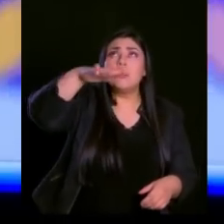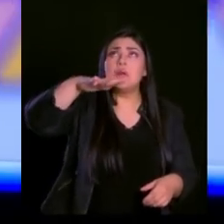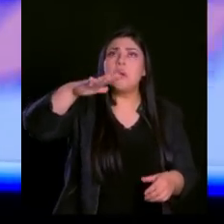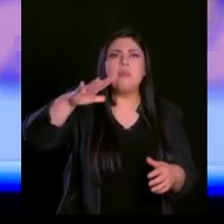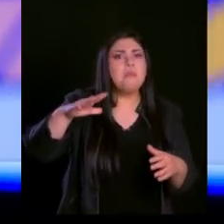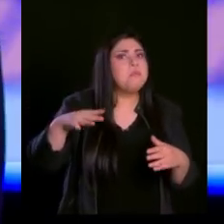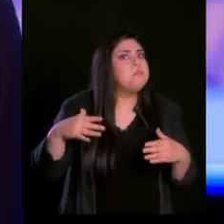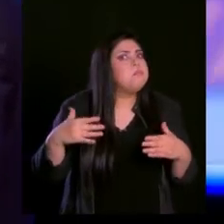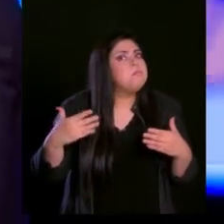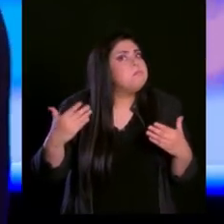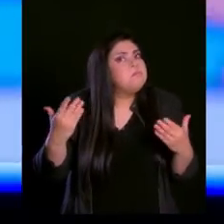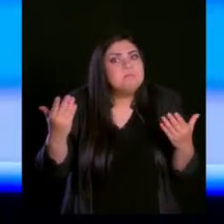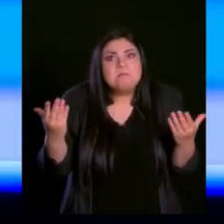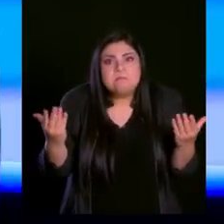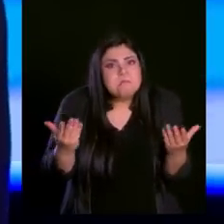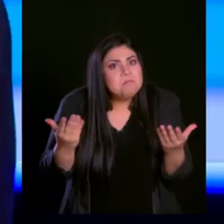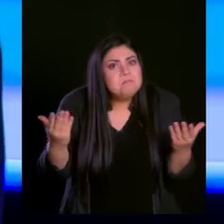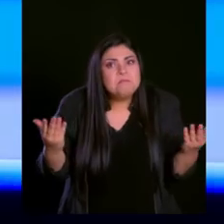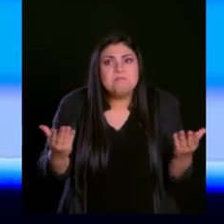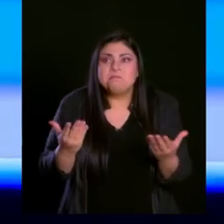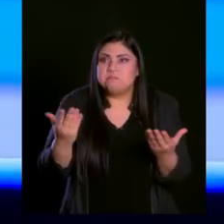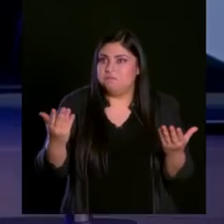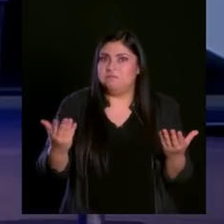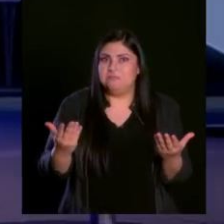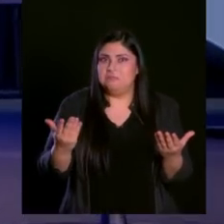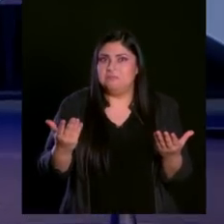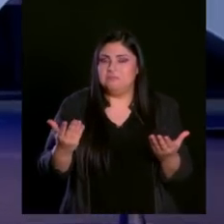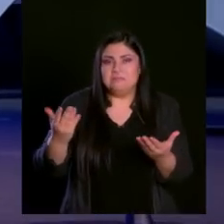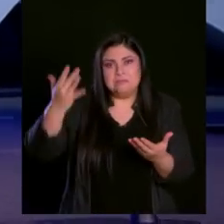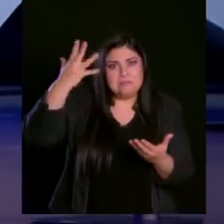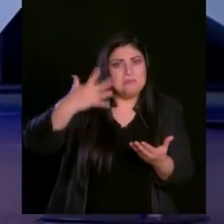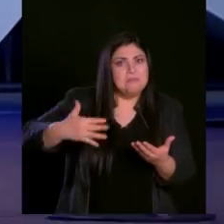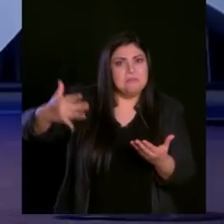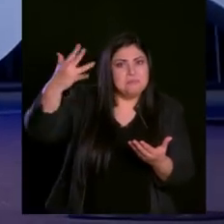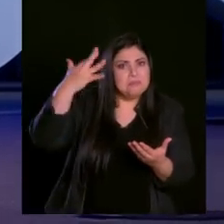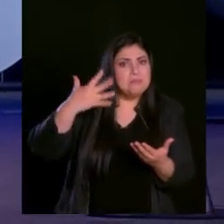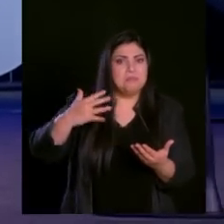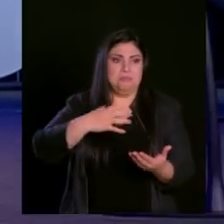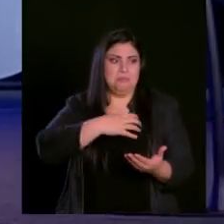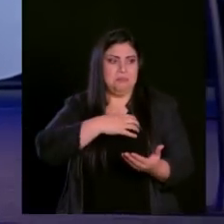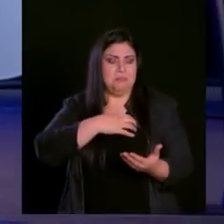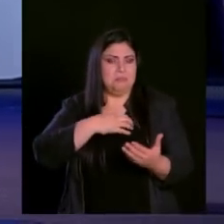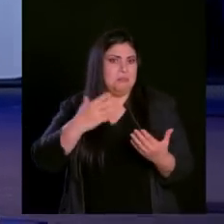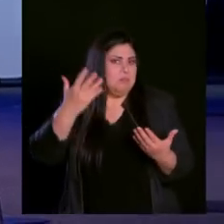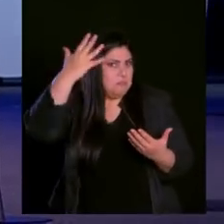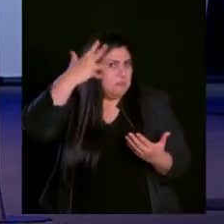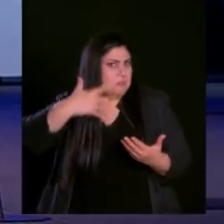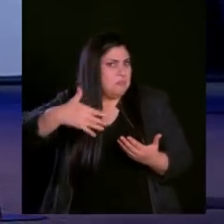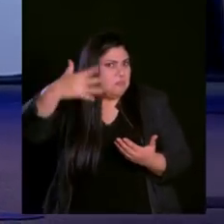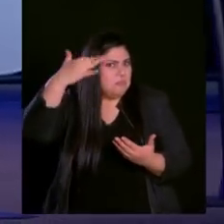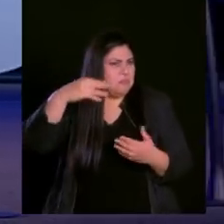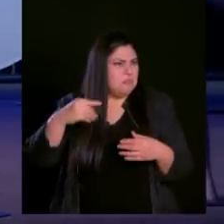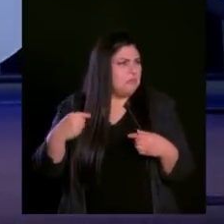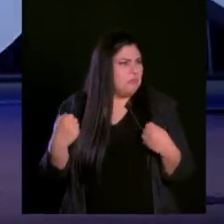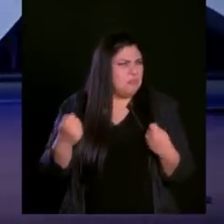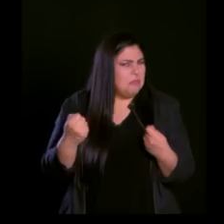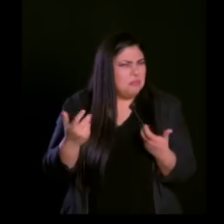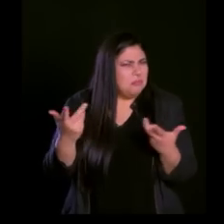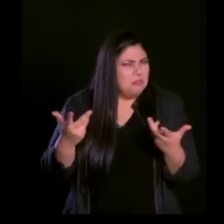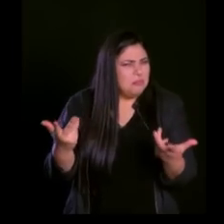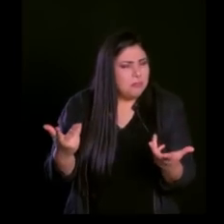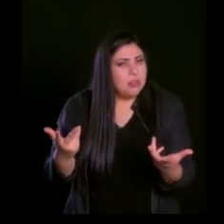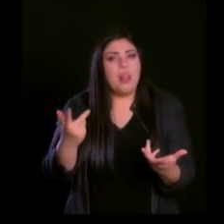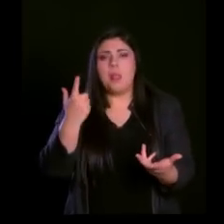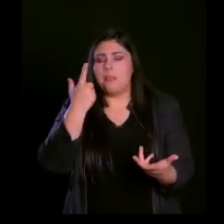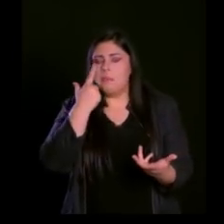vive en tu reino ahora por qué es importante hablar del Reino de Dios porque absolutamente todos los que